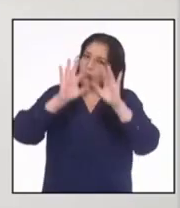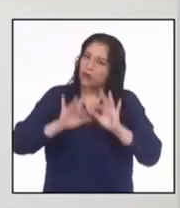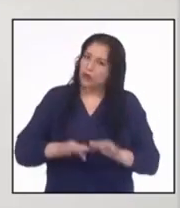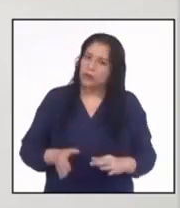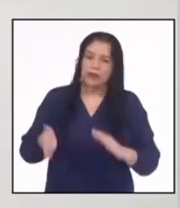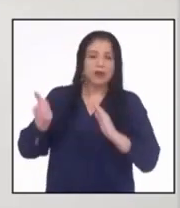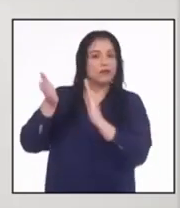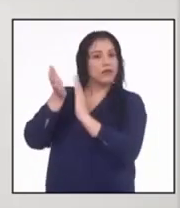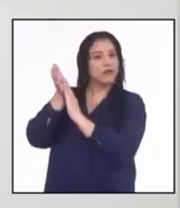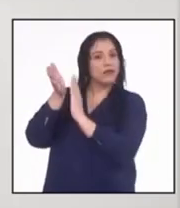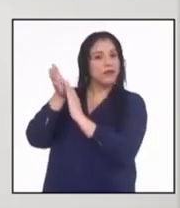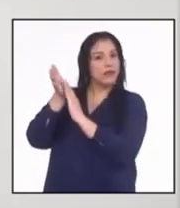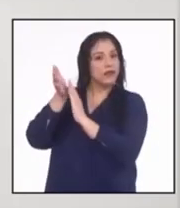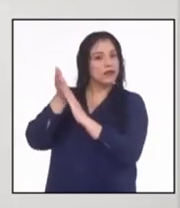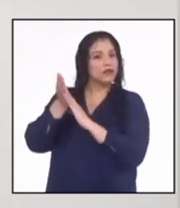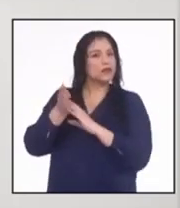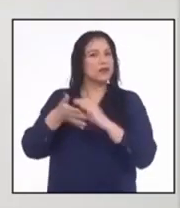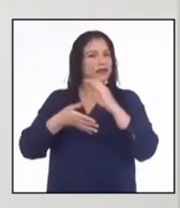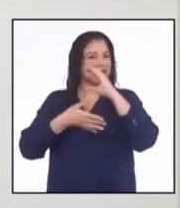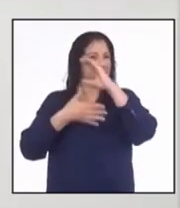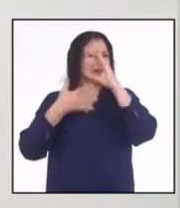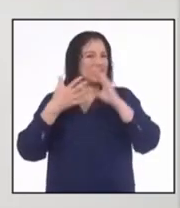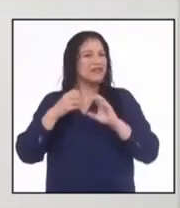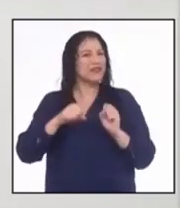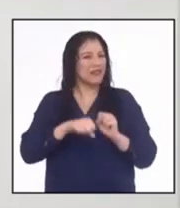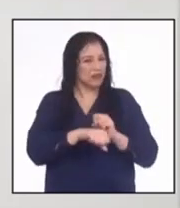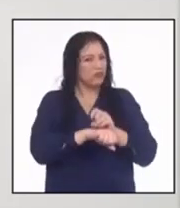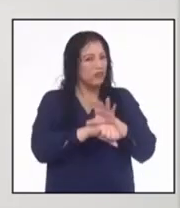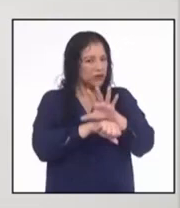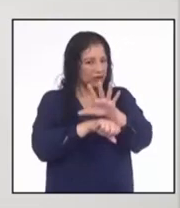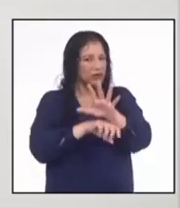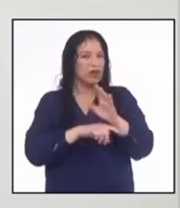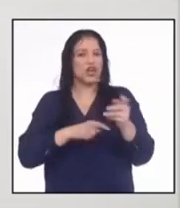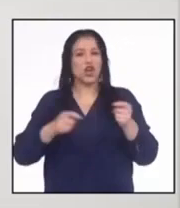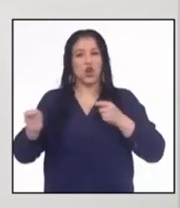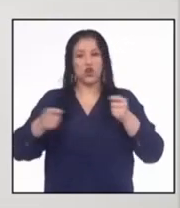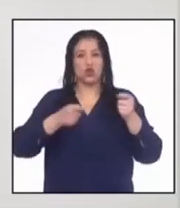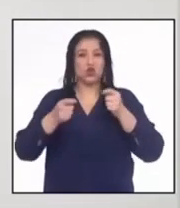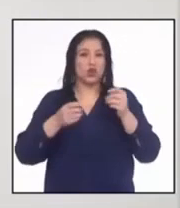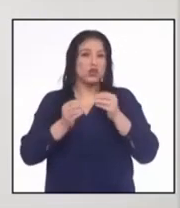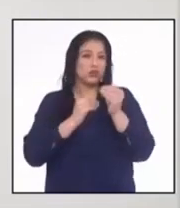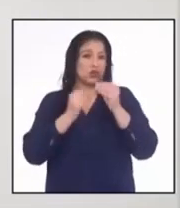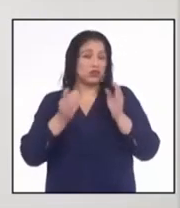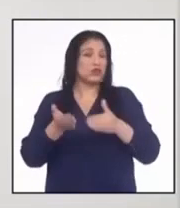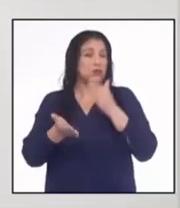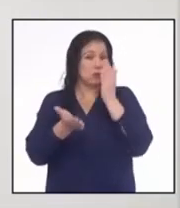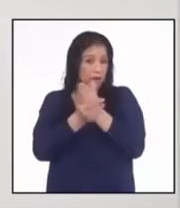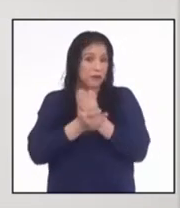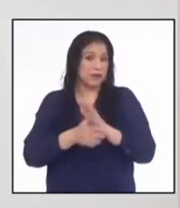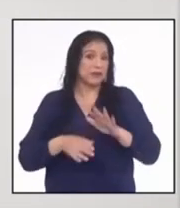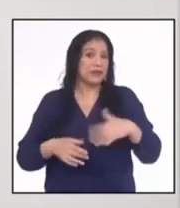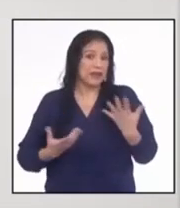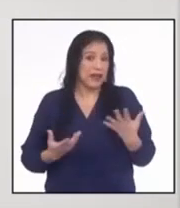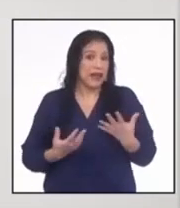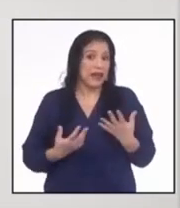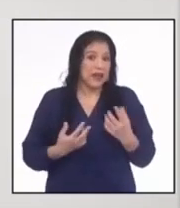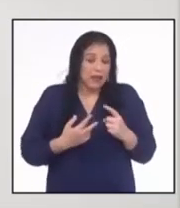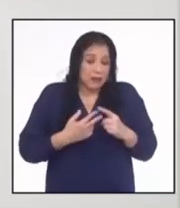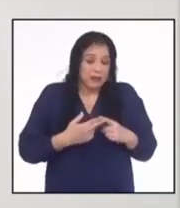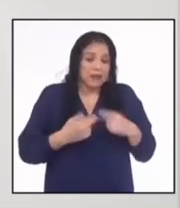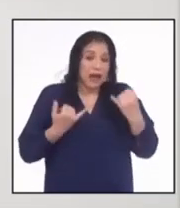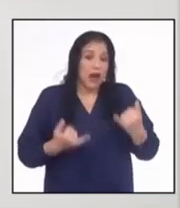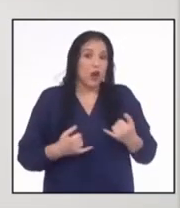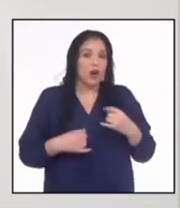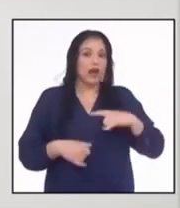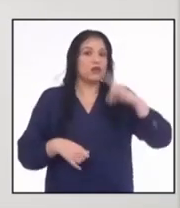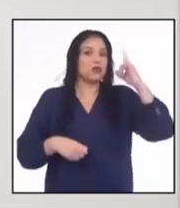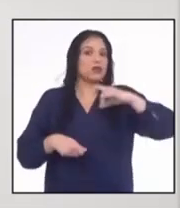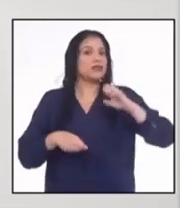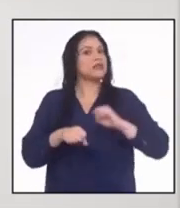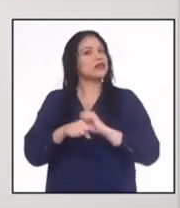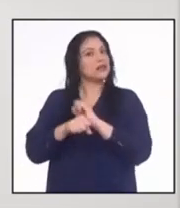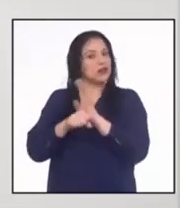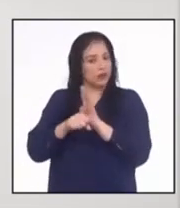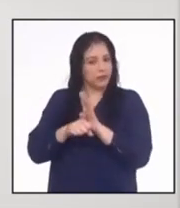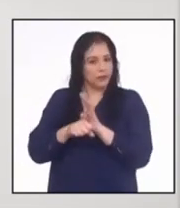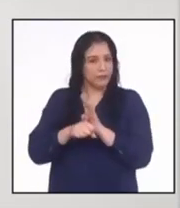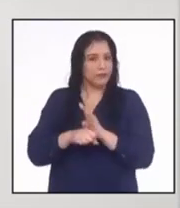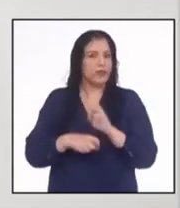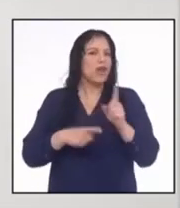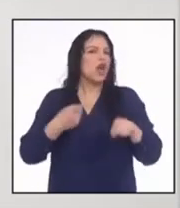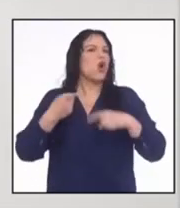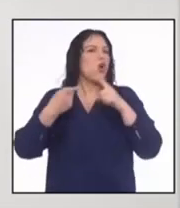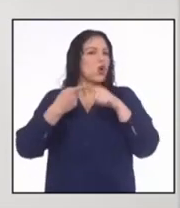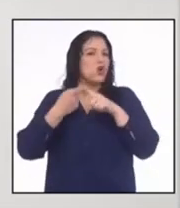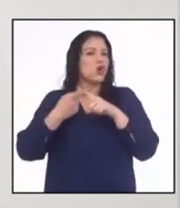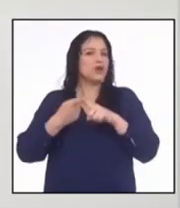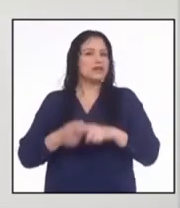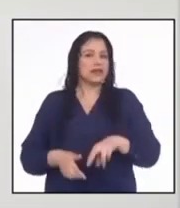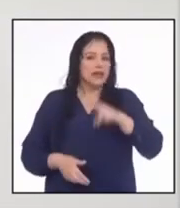del Pueblo sobre factores que han influido en el manejo del conflicto que surge a partir de la emergencia sanitaria, uno es